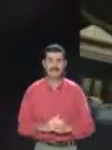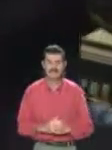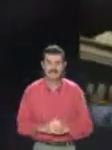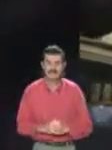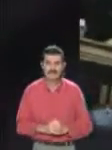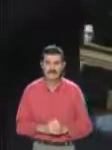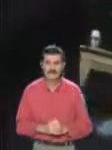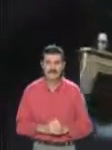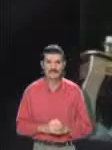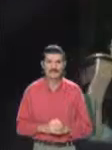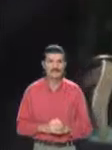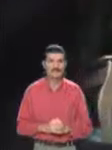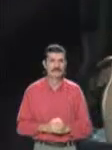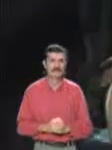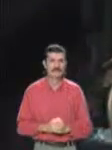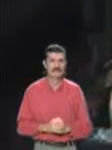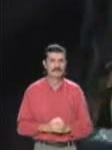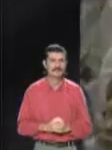magias!